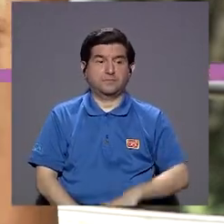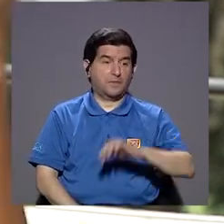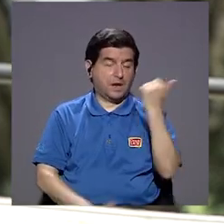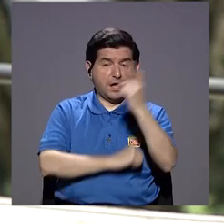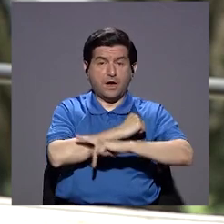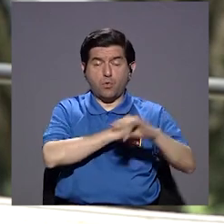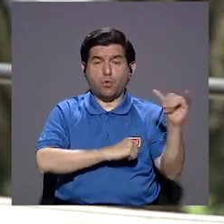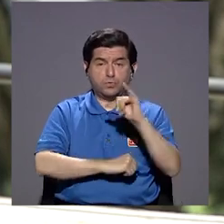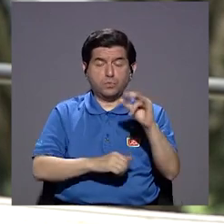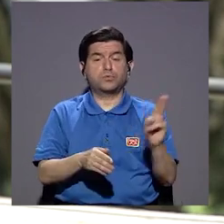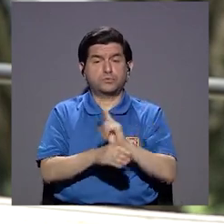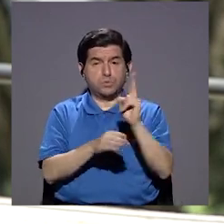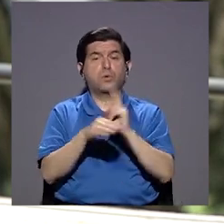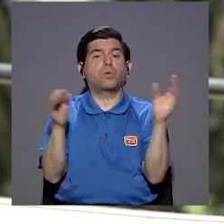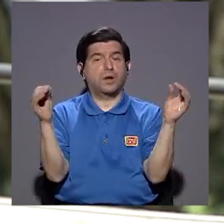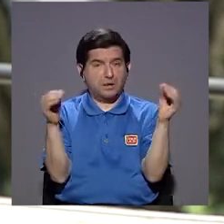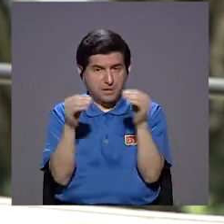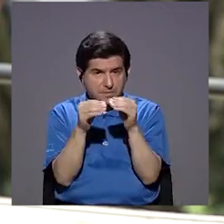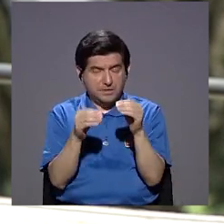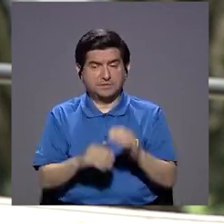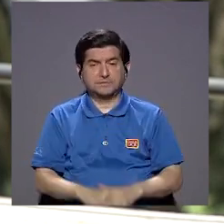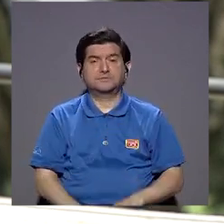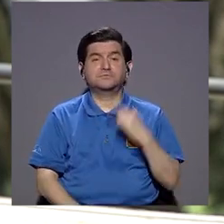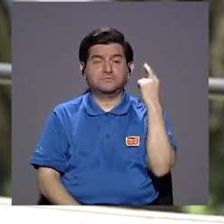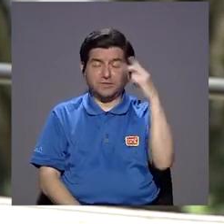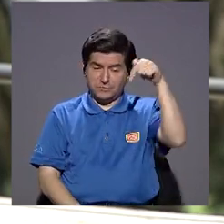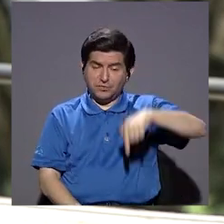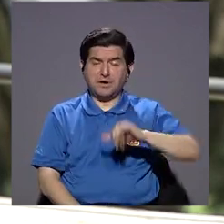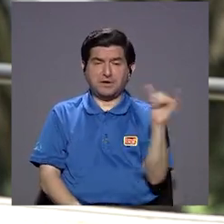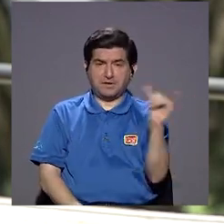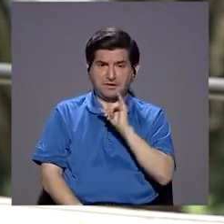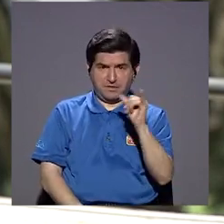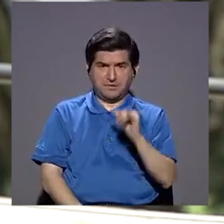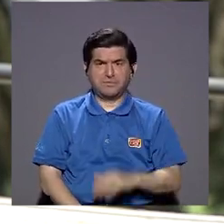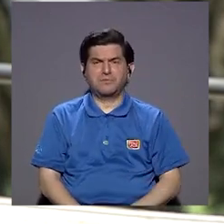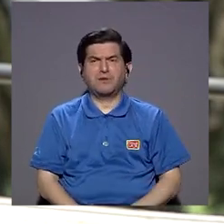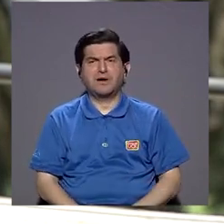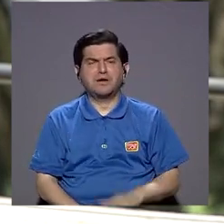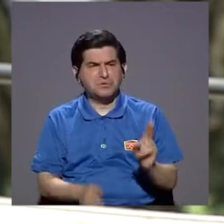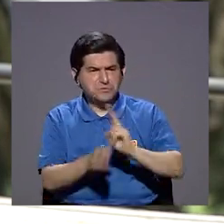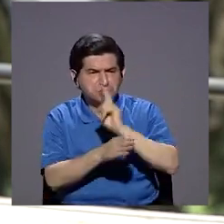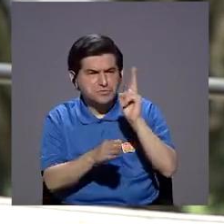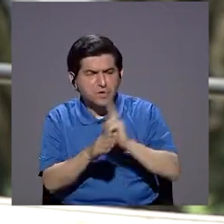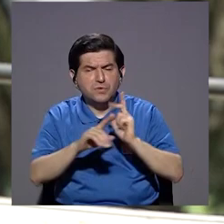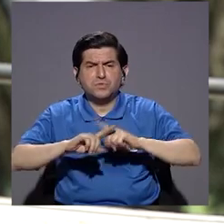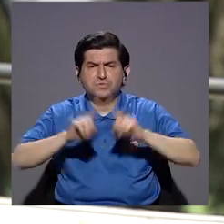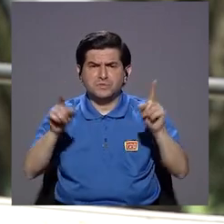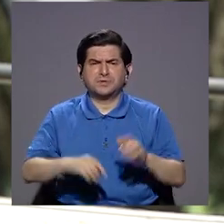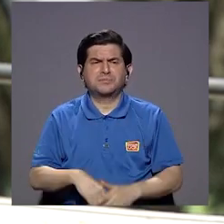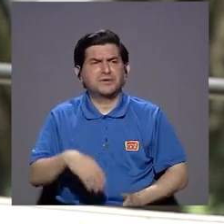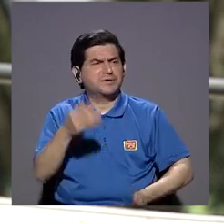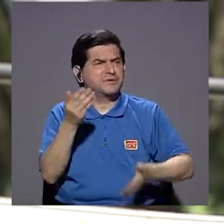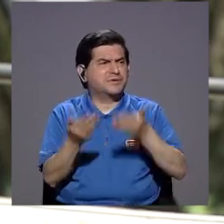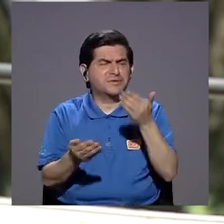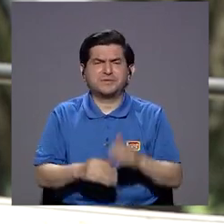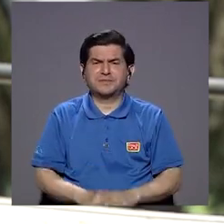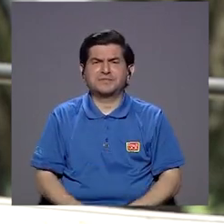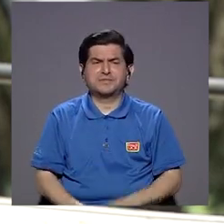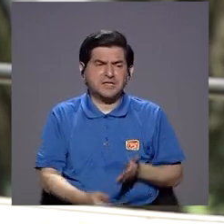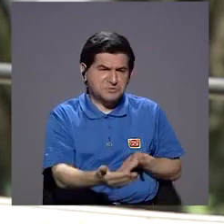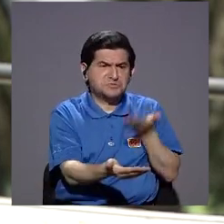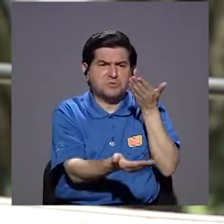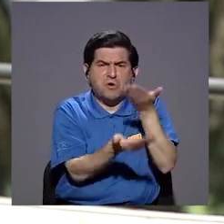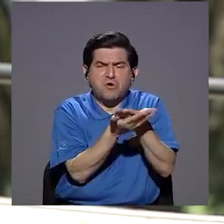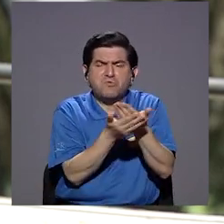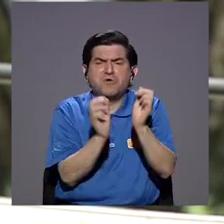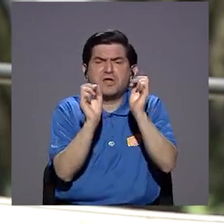otros países también se usa más, y yo creo que por eso es que aquí también está usándose, pero sí, es más, como que les